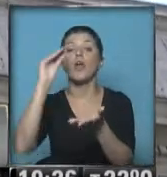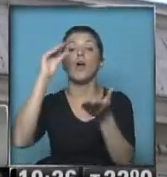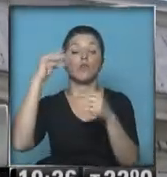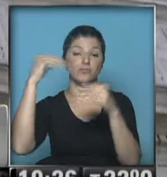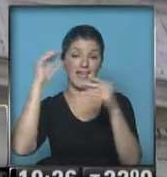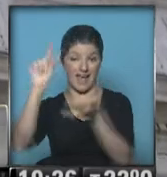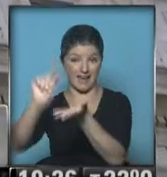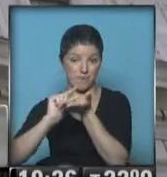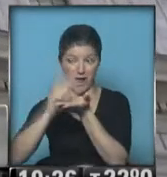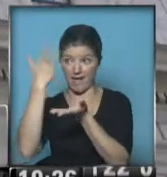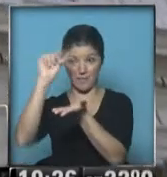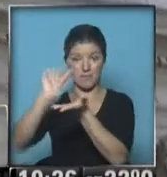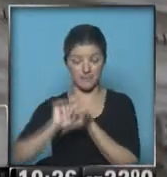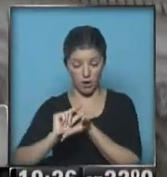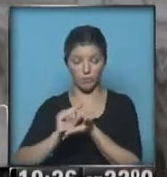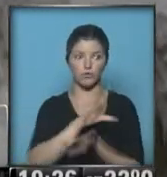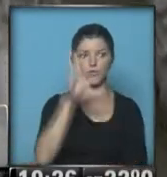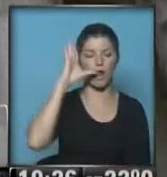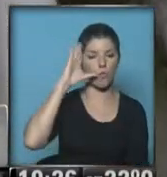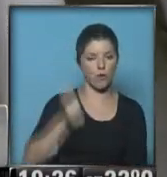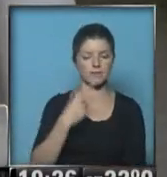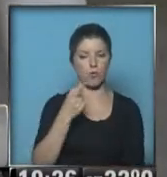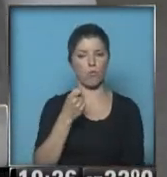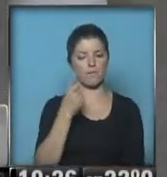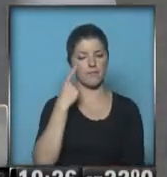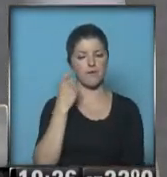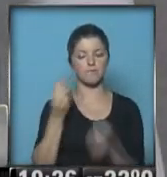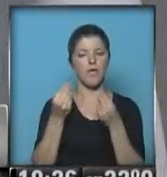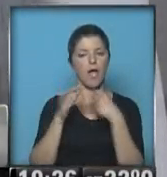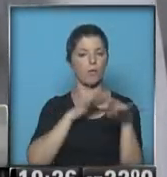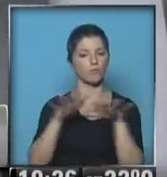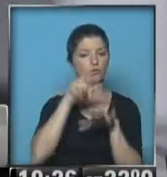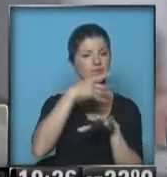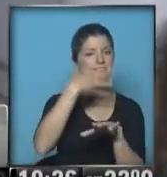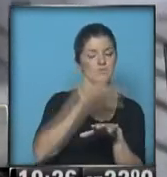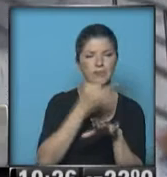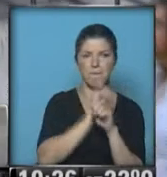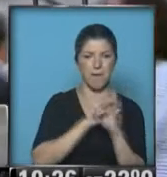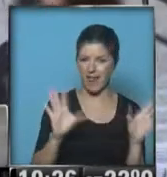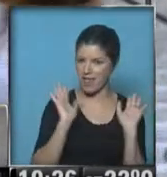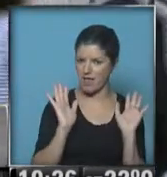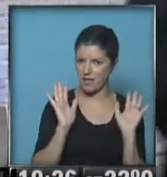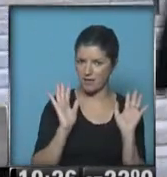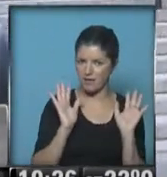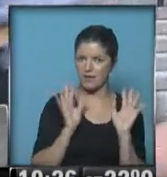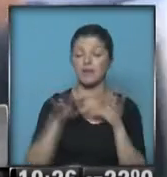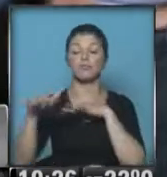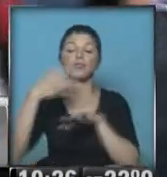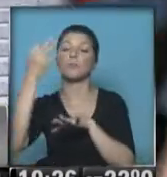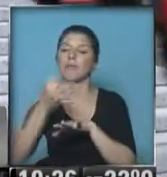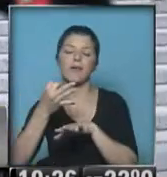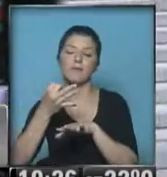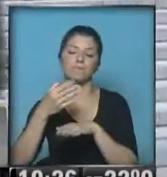Los jueces están encontrándose con que, como decía, algunas de las consecuencias de este fallo son tan absurdas que en la realidad no se pueden